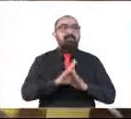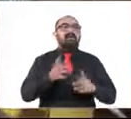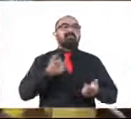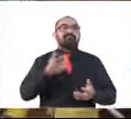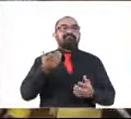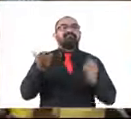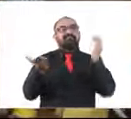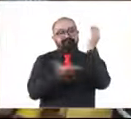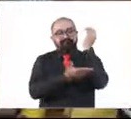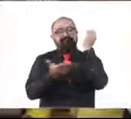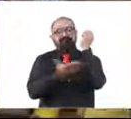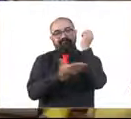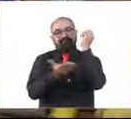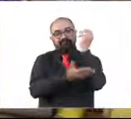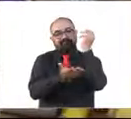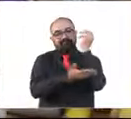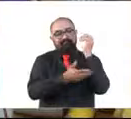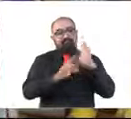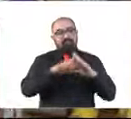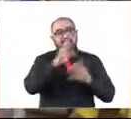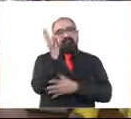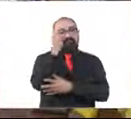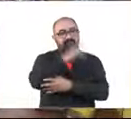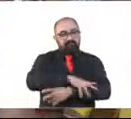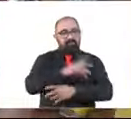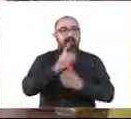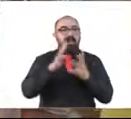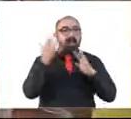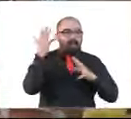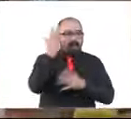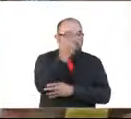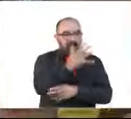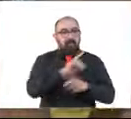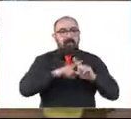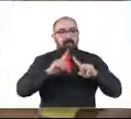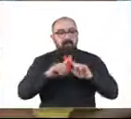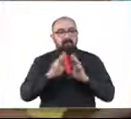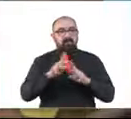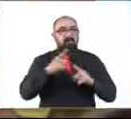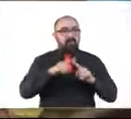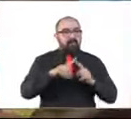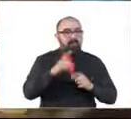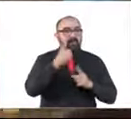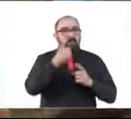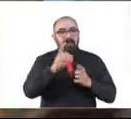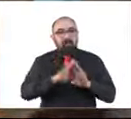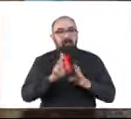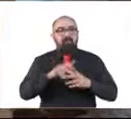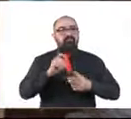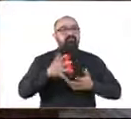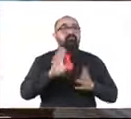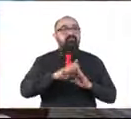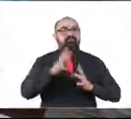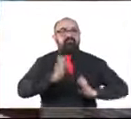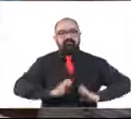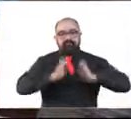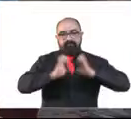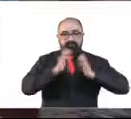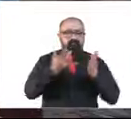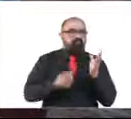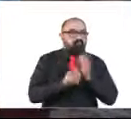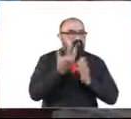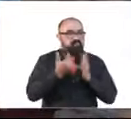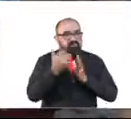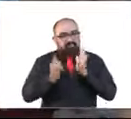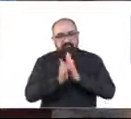deforestación, ¿no? Todo lo que sucede en relación a los recursos naturales, tratar de guardar el equilibrio entre el desarrollo y